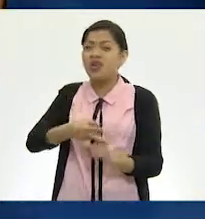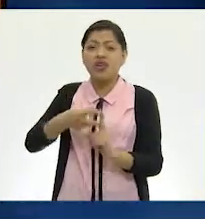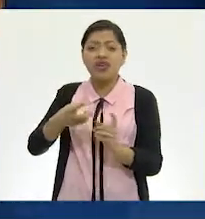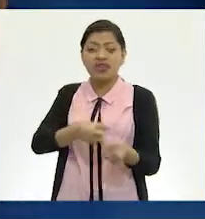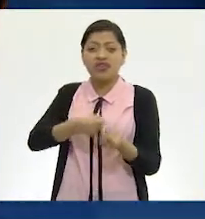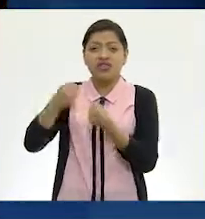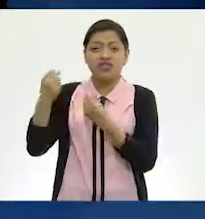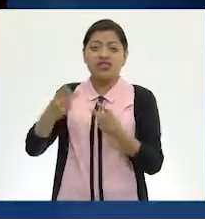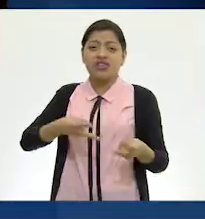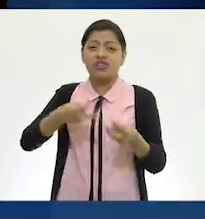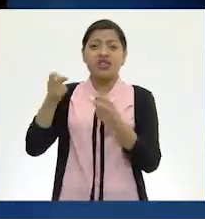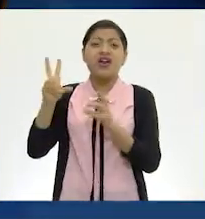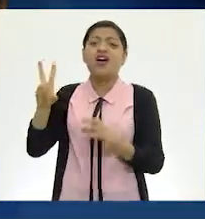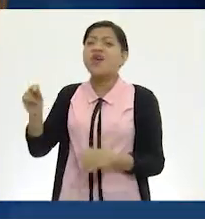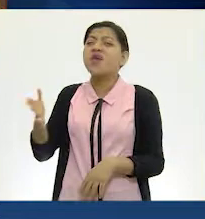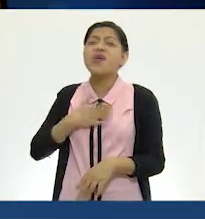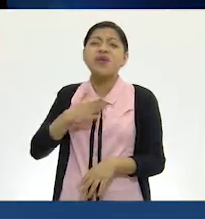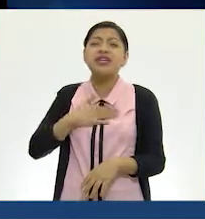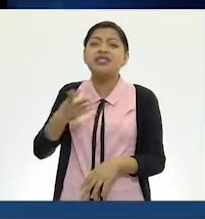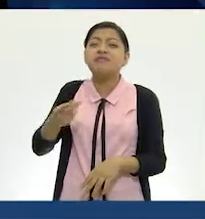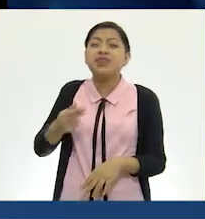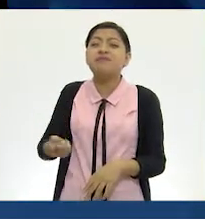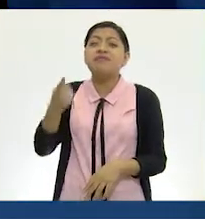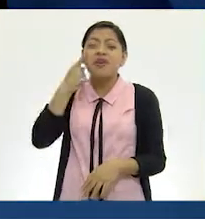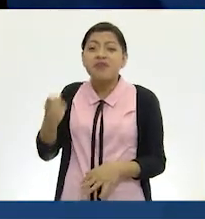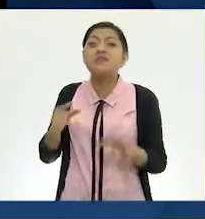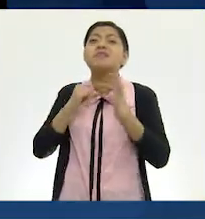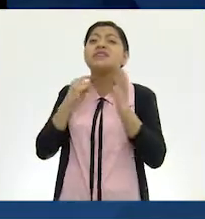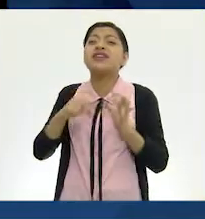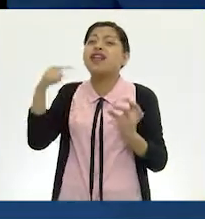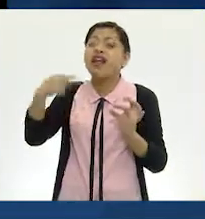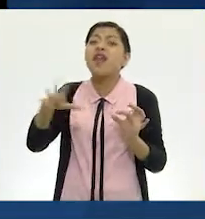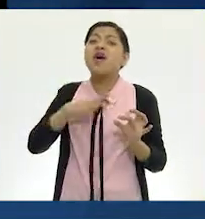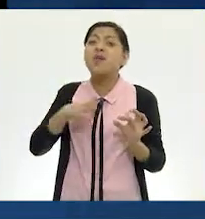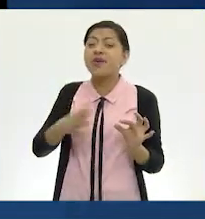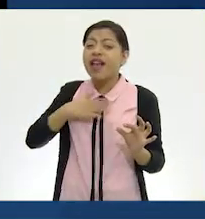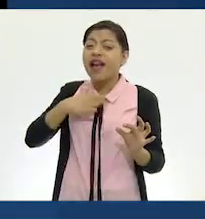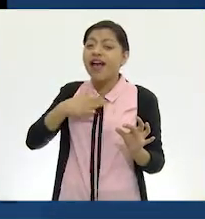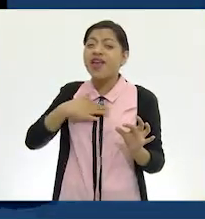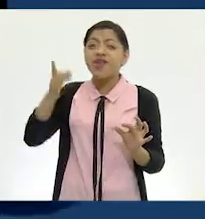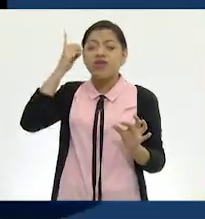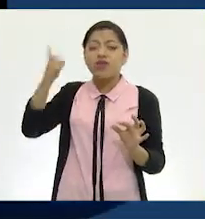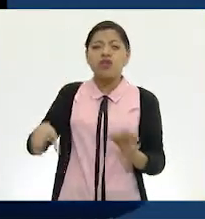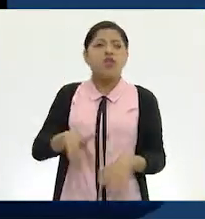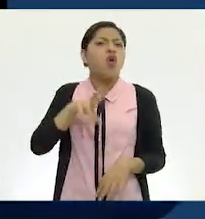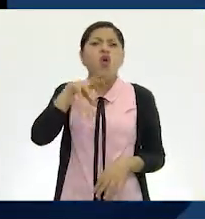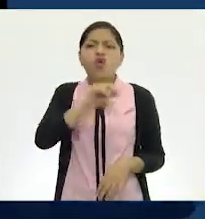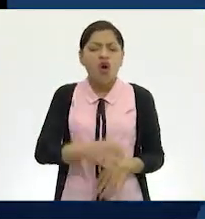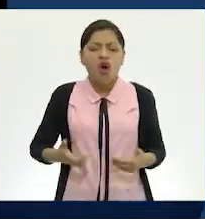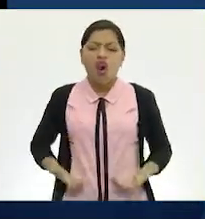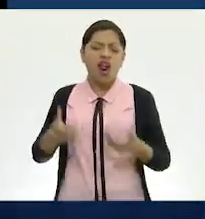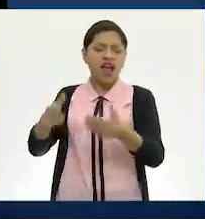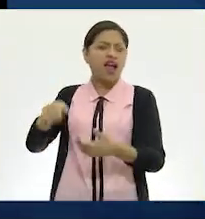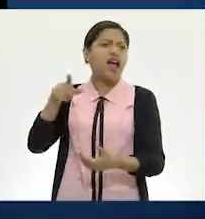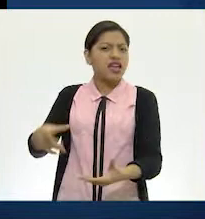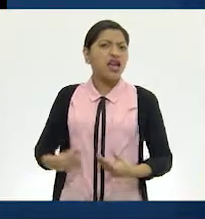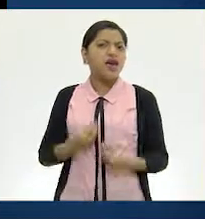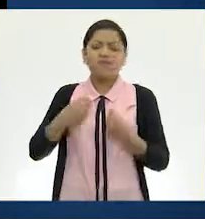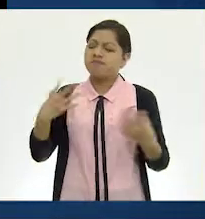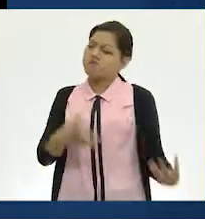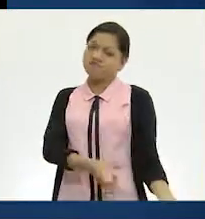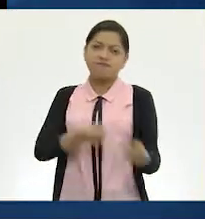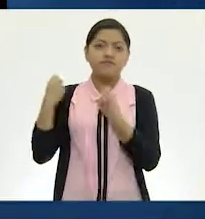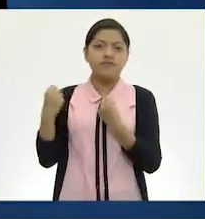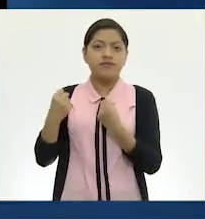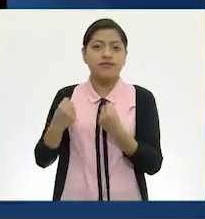¡No, señor! ¡Señor, es mía! ¡Aquí está su placa! ¡Es mía! ¡No es de nadie! ¡Vive en la calle y nos la llevamos! ¡No! ¡Pero, señor,